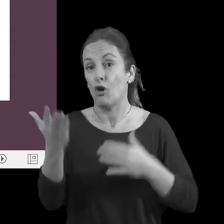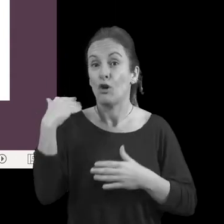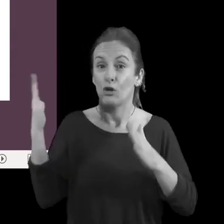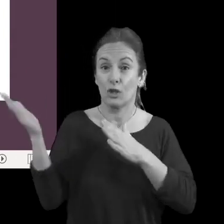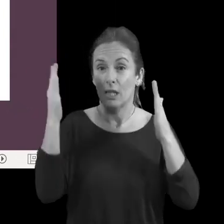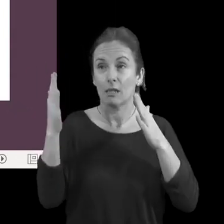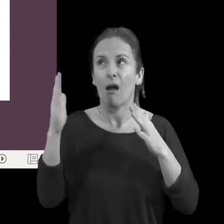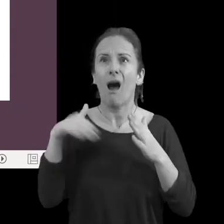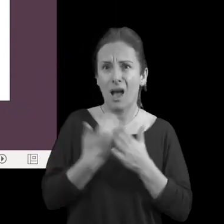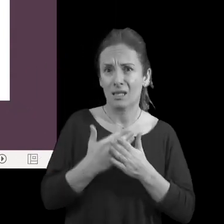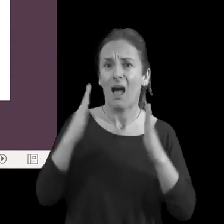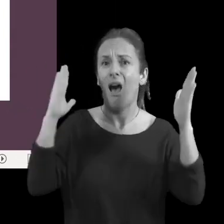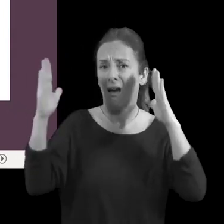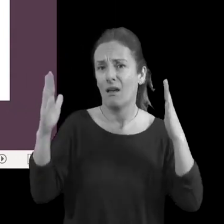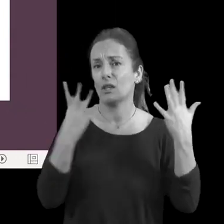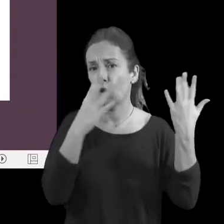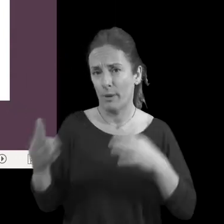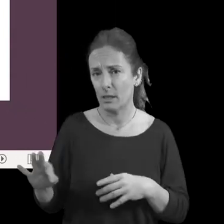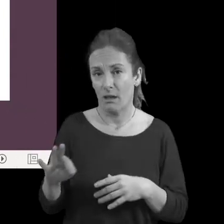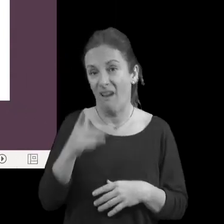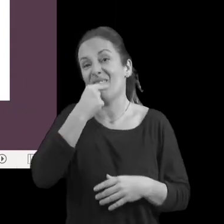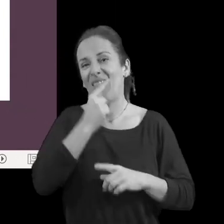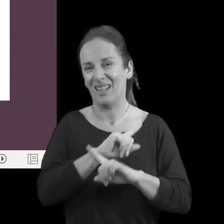década de los 90 no fue tampoco fácil, ¿no? Que tuvieron que esto,